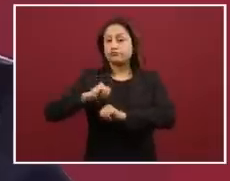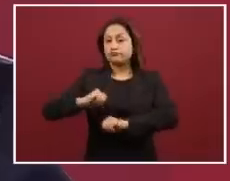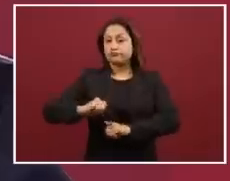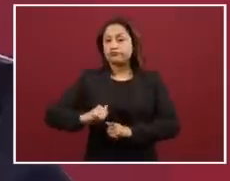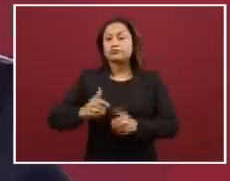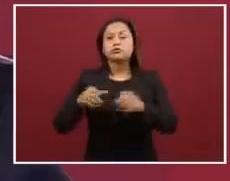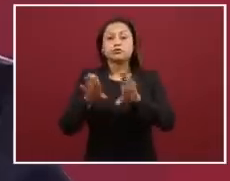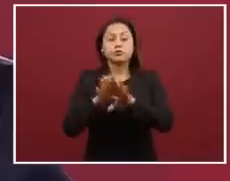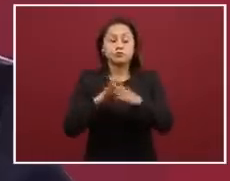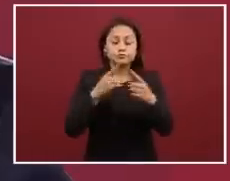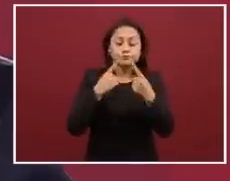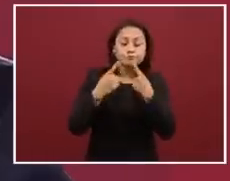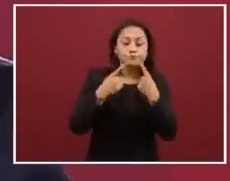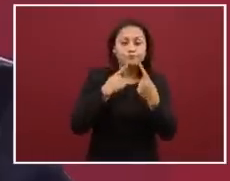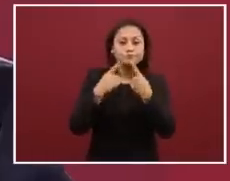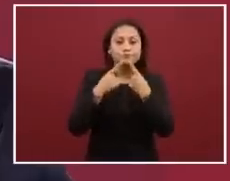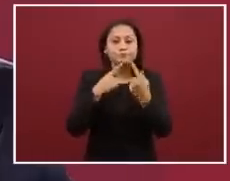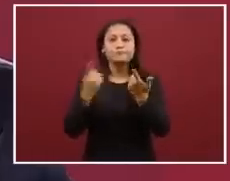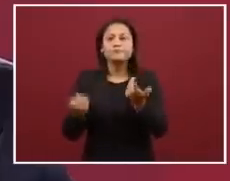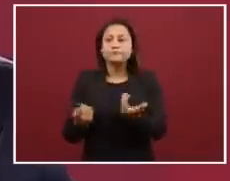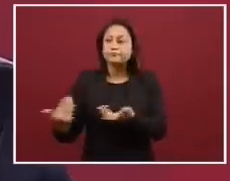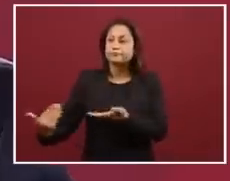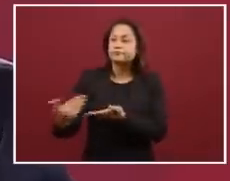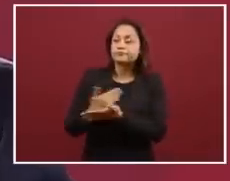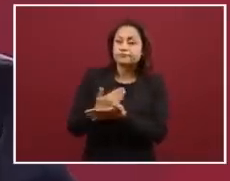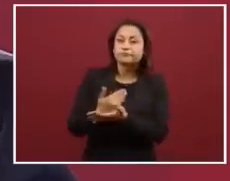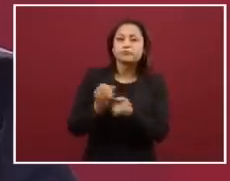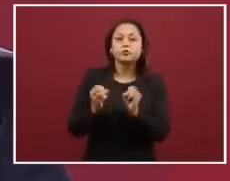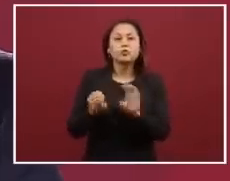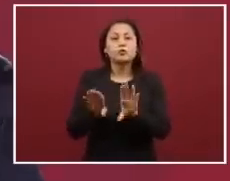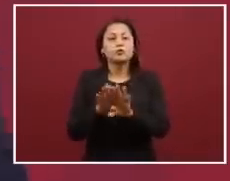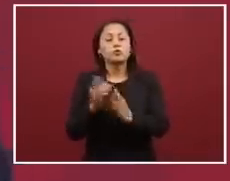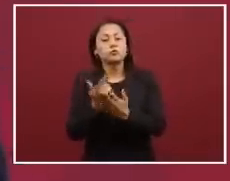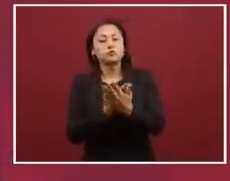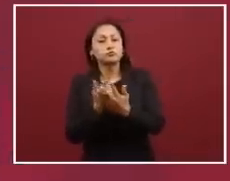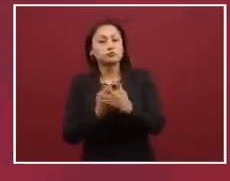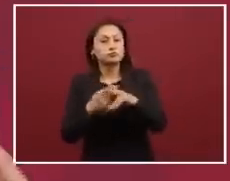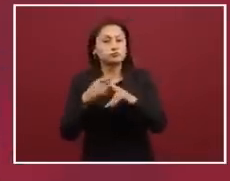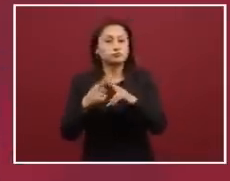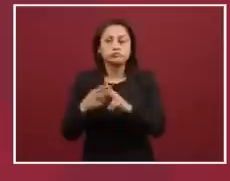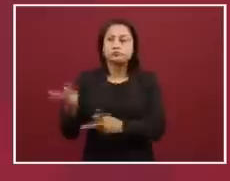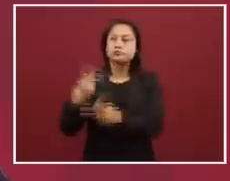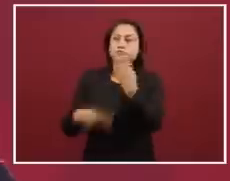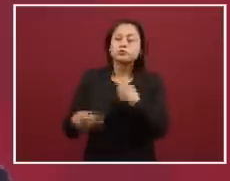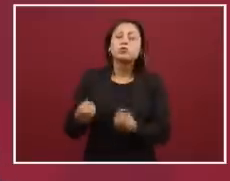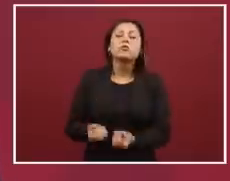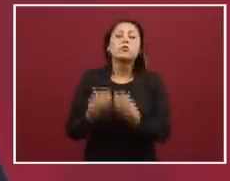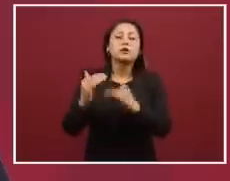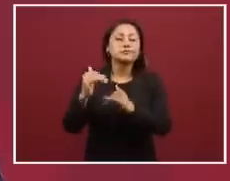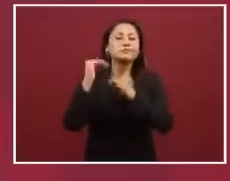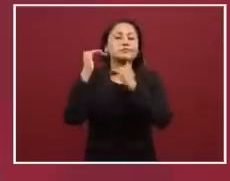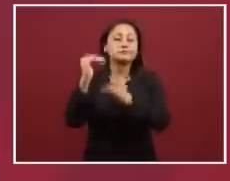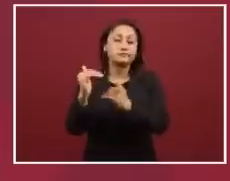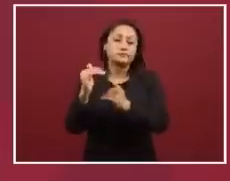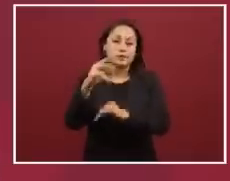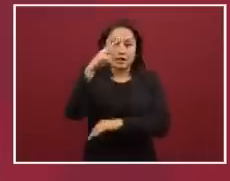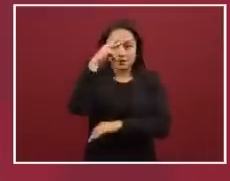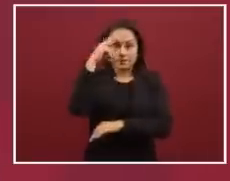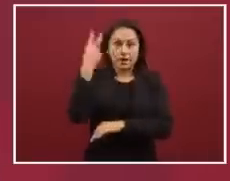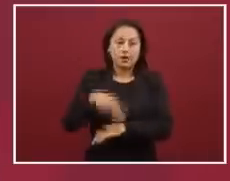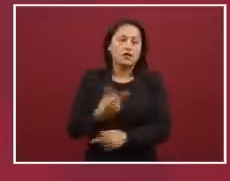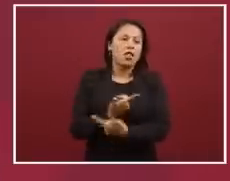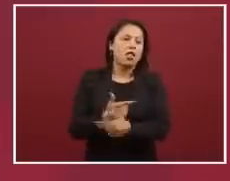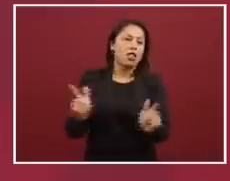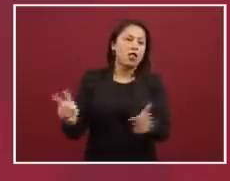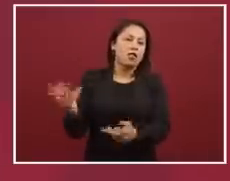entrada y cómo se va a medir el número, porque México no ha aceptado que sea un número indeterminado. Entonces, es muy importante eso y también la